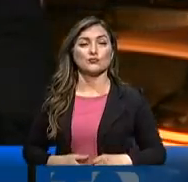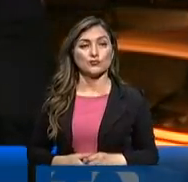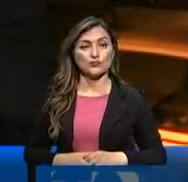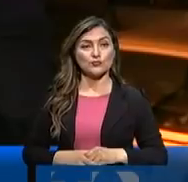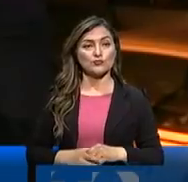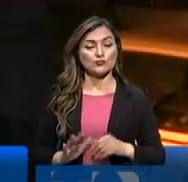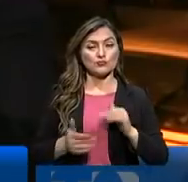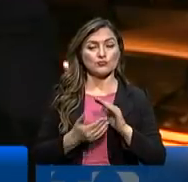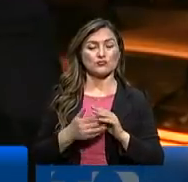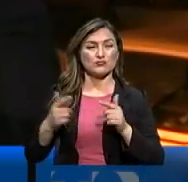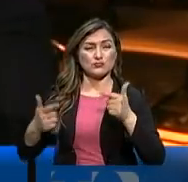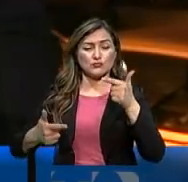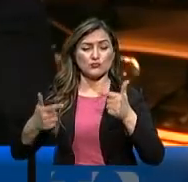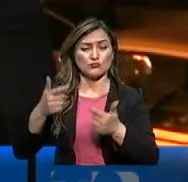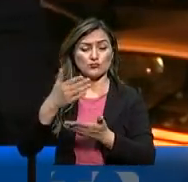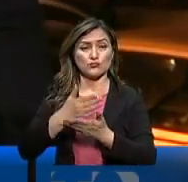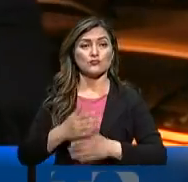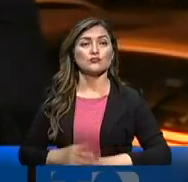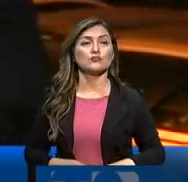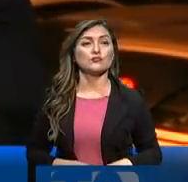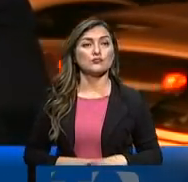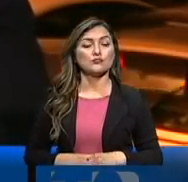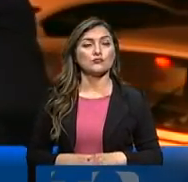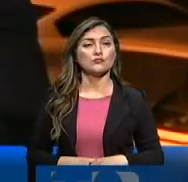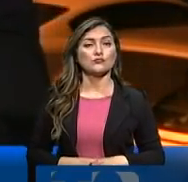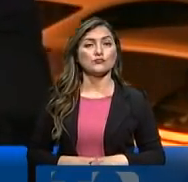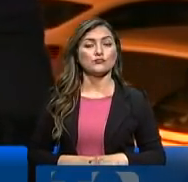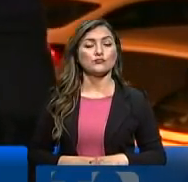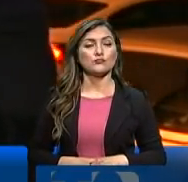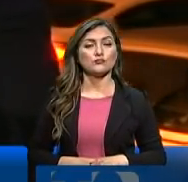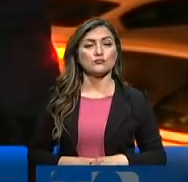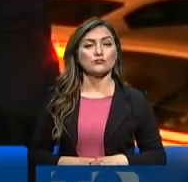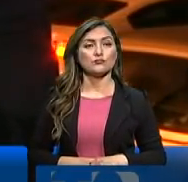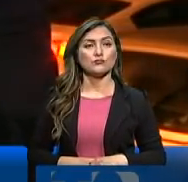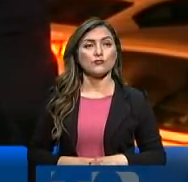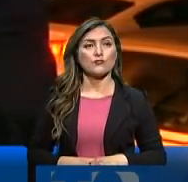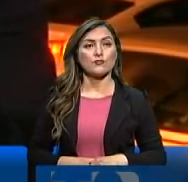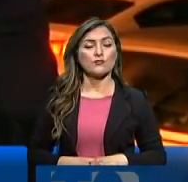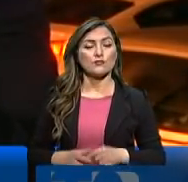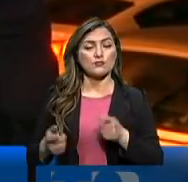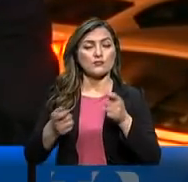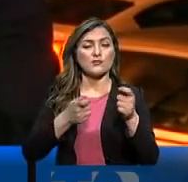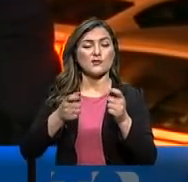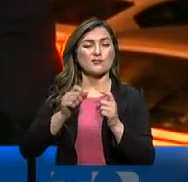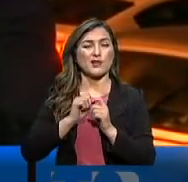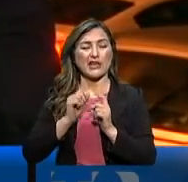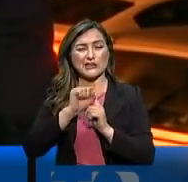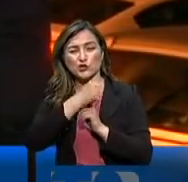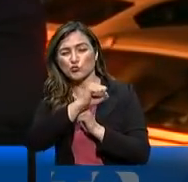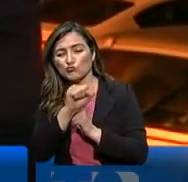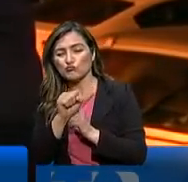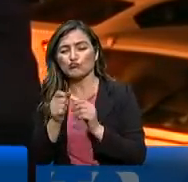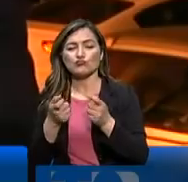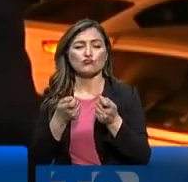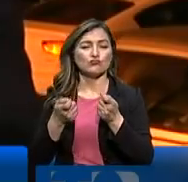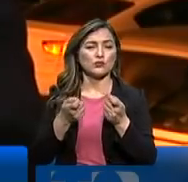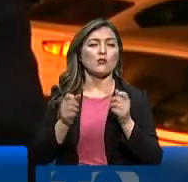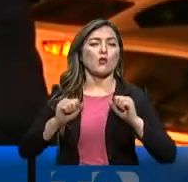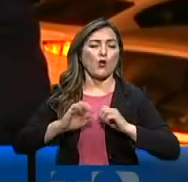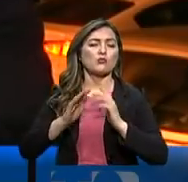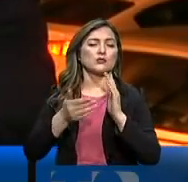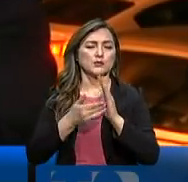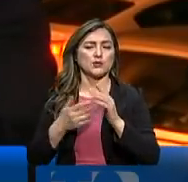que ocurran nuevamente estos hechos violentos. Aseguró que la situación está controlada en los centros, pero no descartó que en